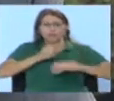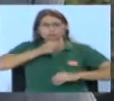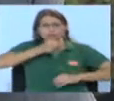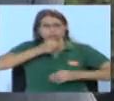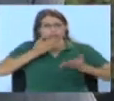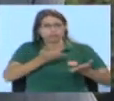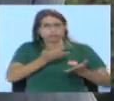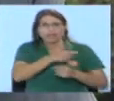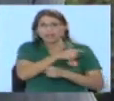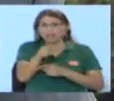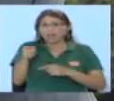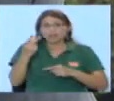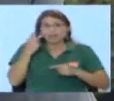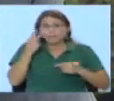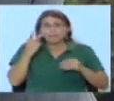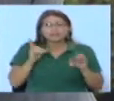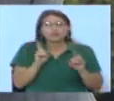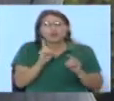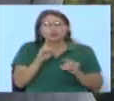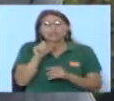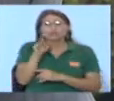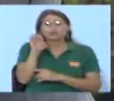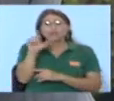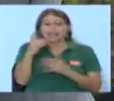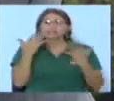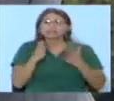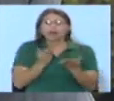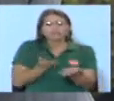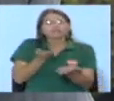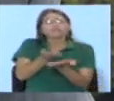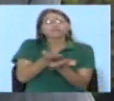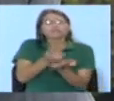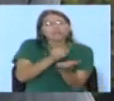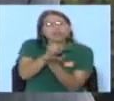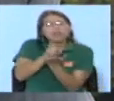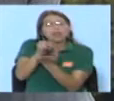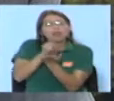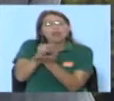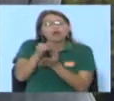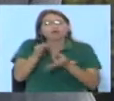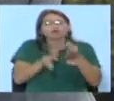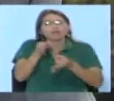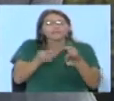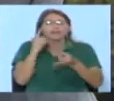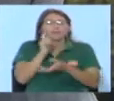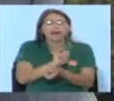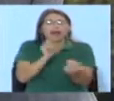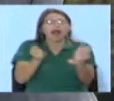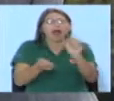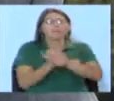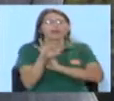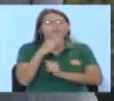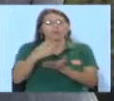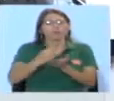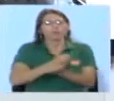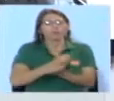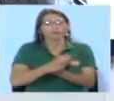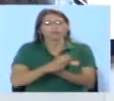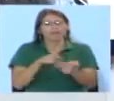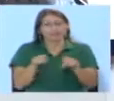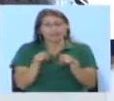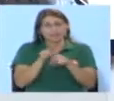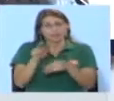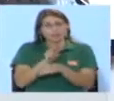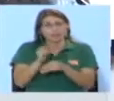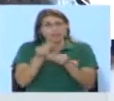estudios por parte de la SUTEL que justifique este cambio de tarifa, y que además muchos de los datos que se han utilizado son del 2012,